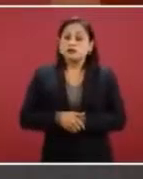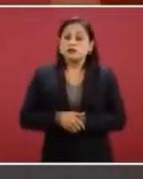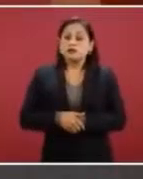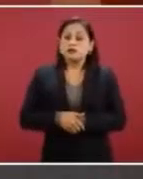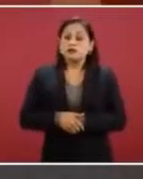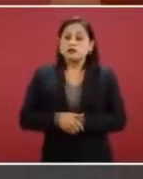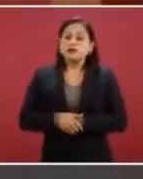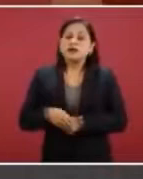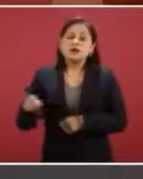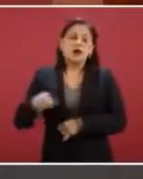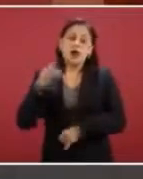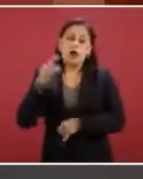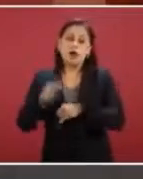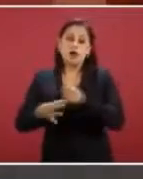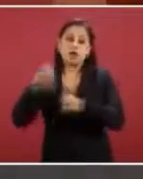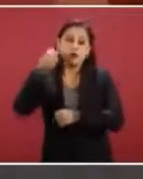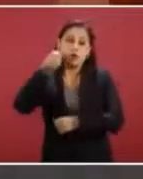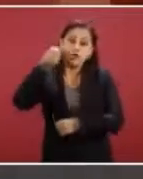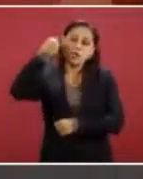cuelgan al papá y a los dos hijos